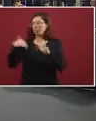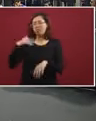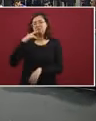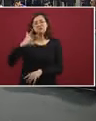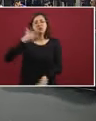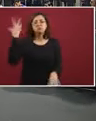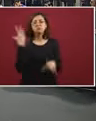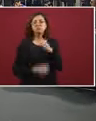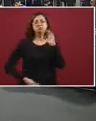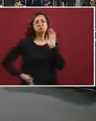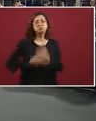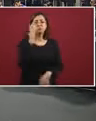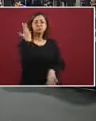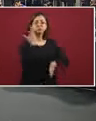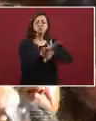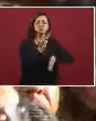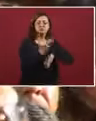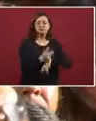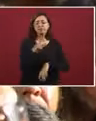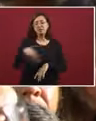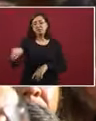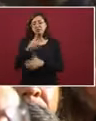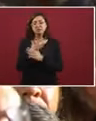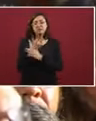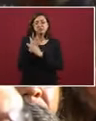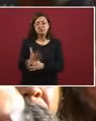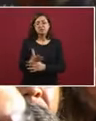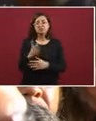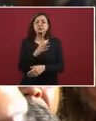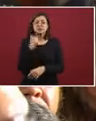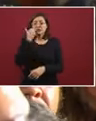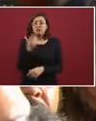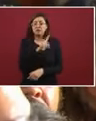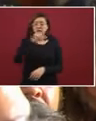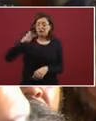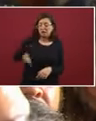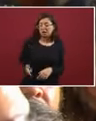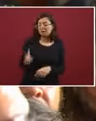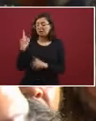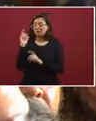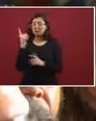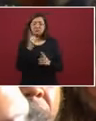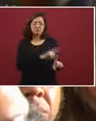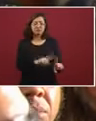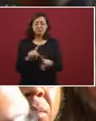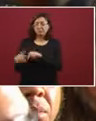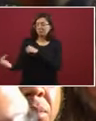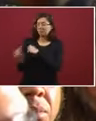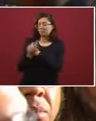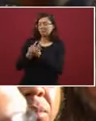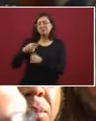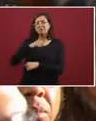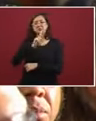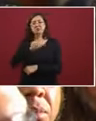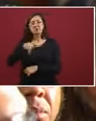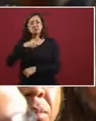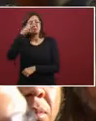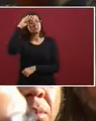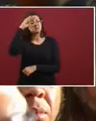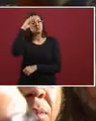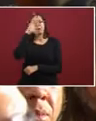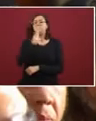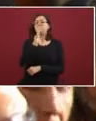dicho que deberían de tener la posibilidad de armarse para protegerse, pero bueno, decidieron ya irse